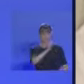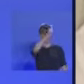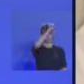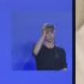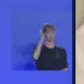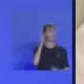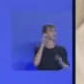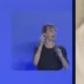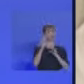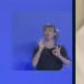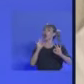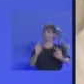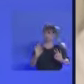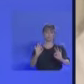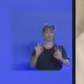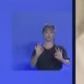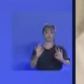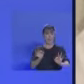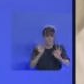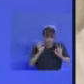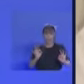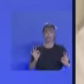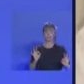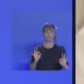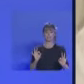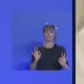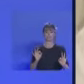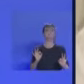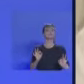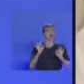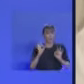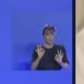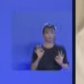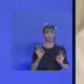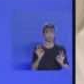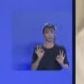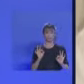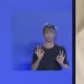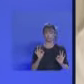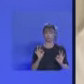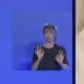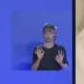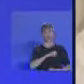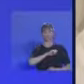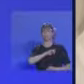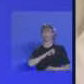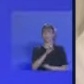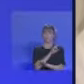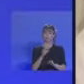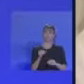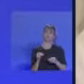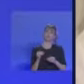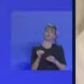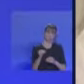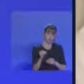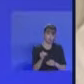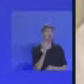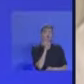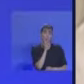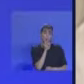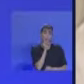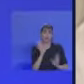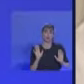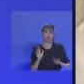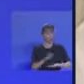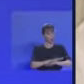no. En Madrid es una secta verdadera. Que gente como Pilar Alegría, que se fue de Aragón siendo una persona normal, si